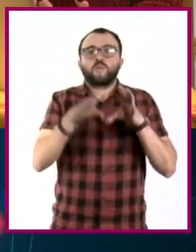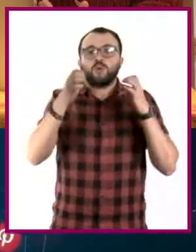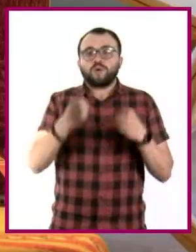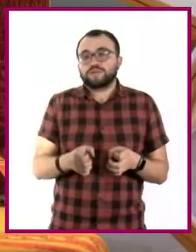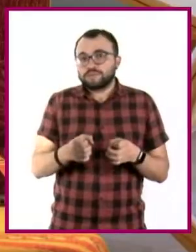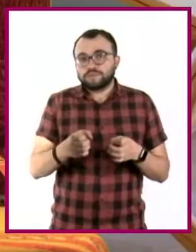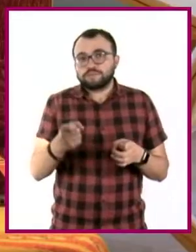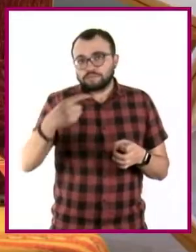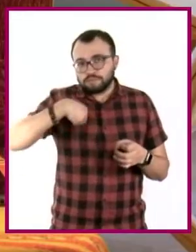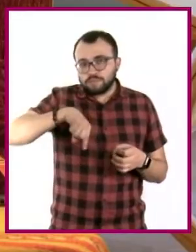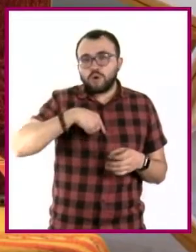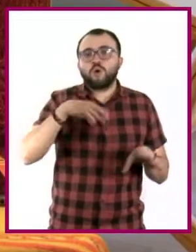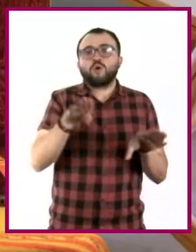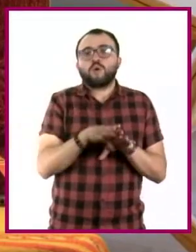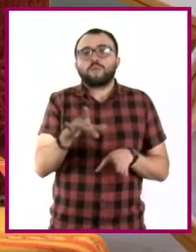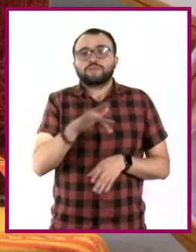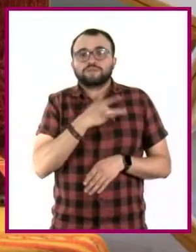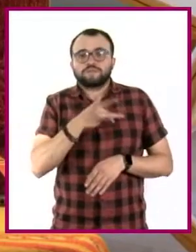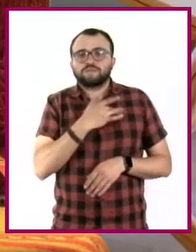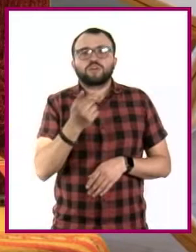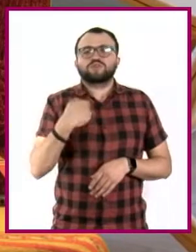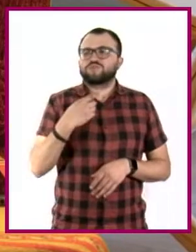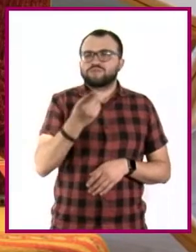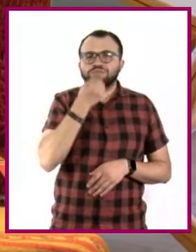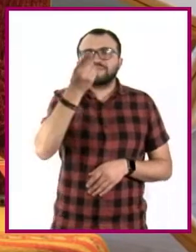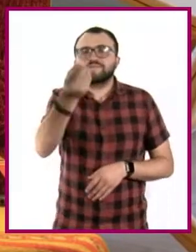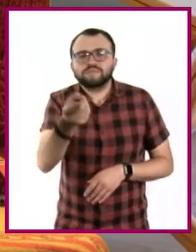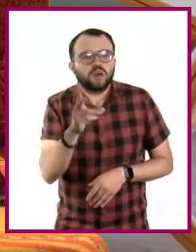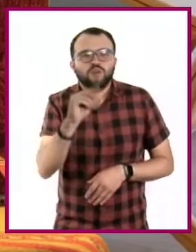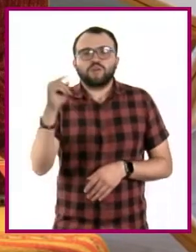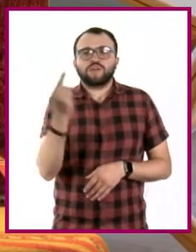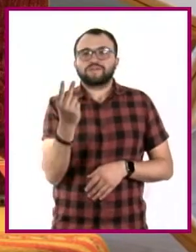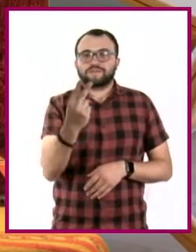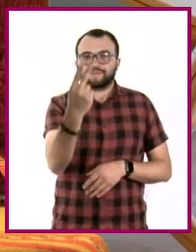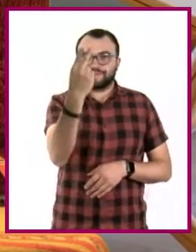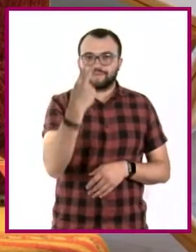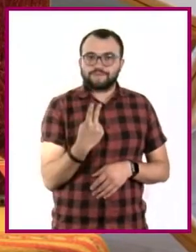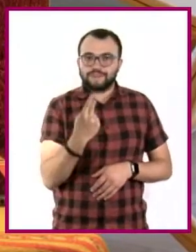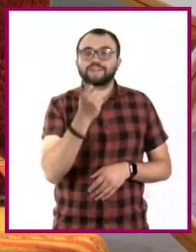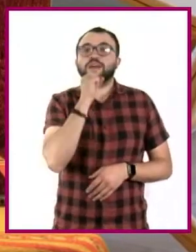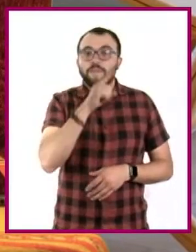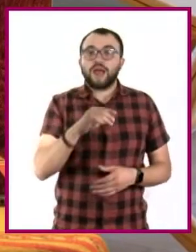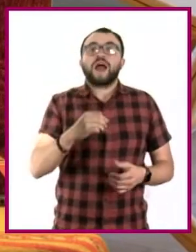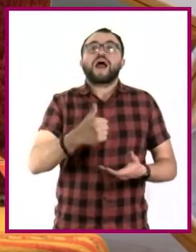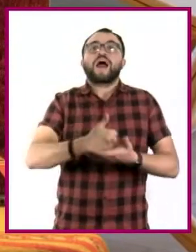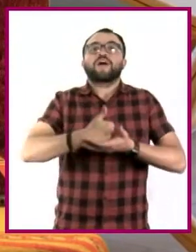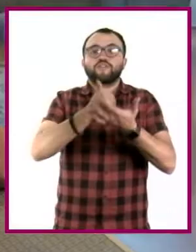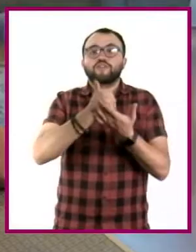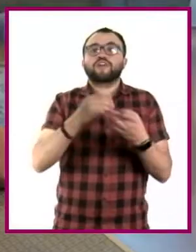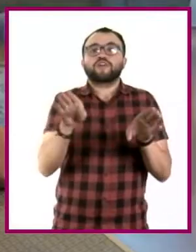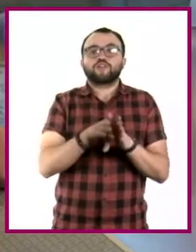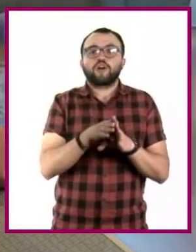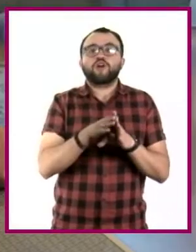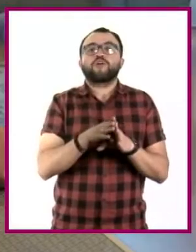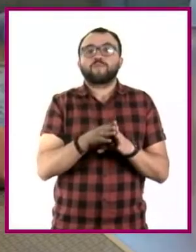sentimos, incluso sin que se los digamos. Y también ayuda a enfatizar lo que nos decimos.